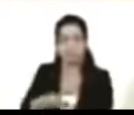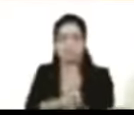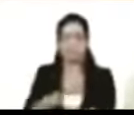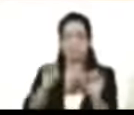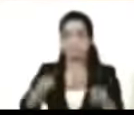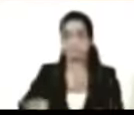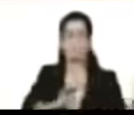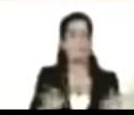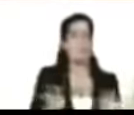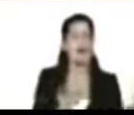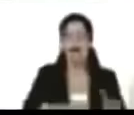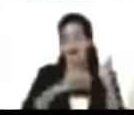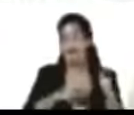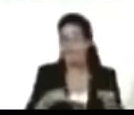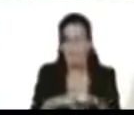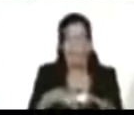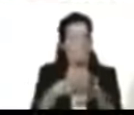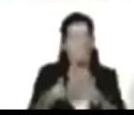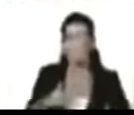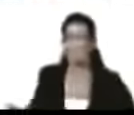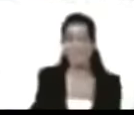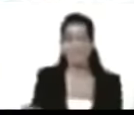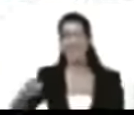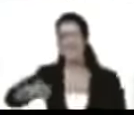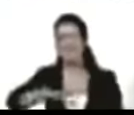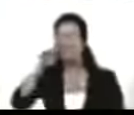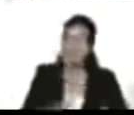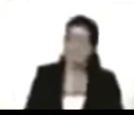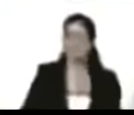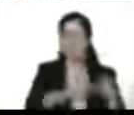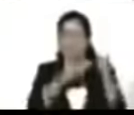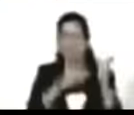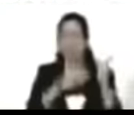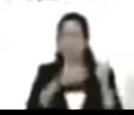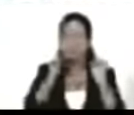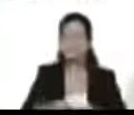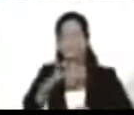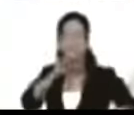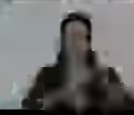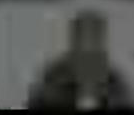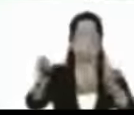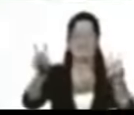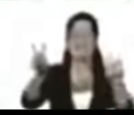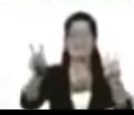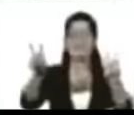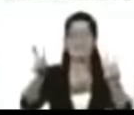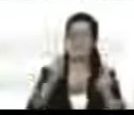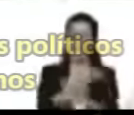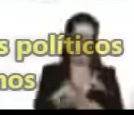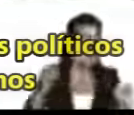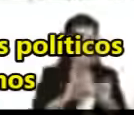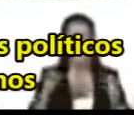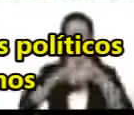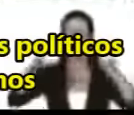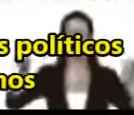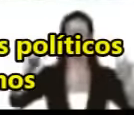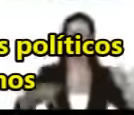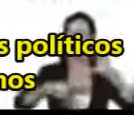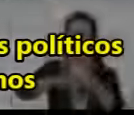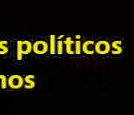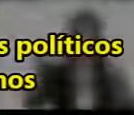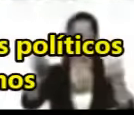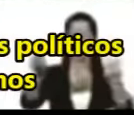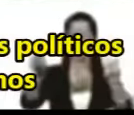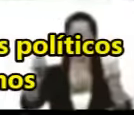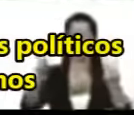que sea. Nos iríamos a la lucha armada continental. Se acabaría la paz de este